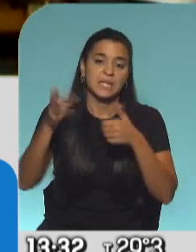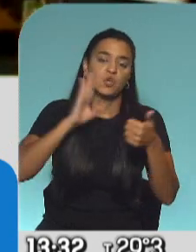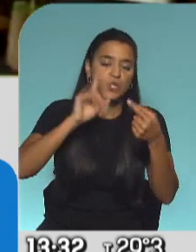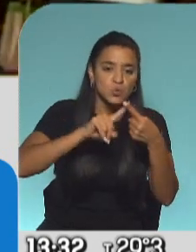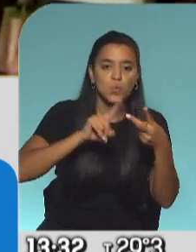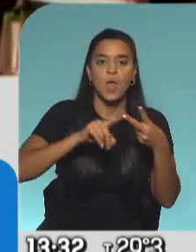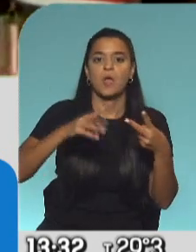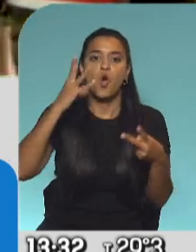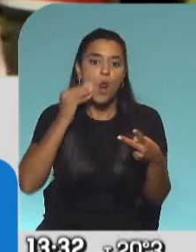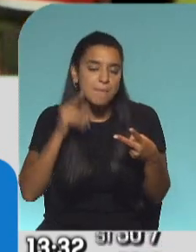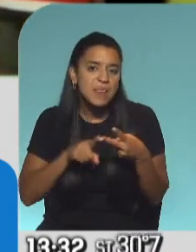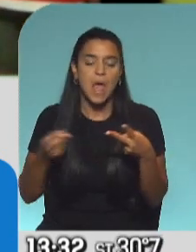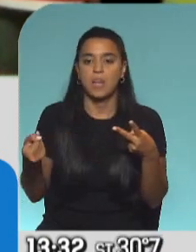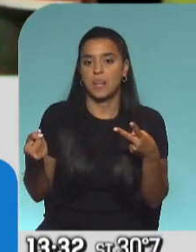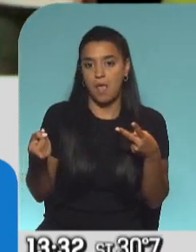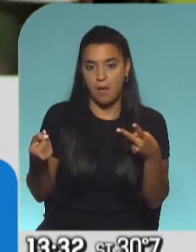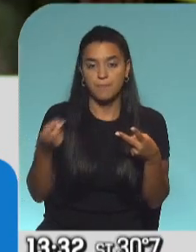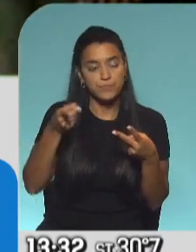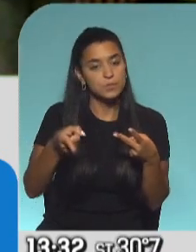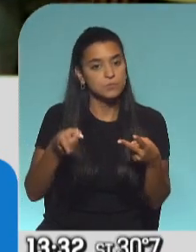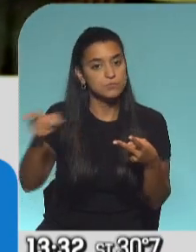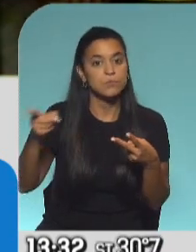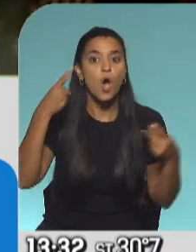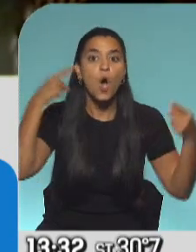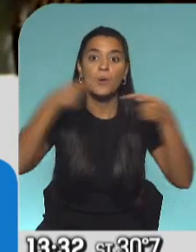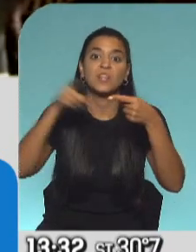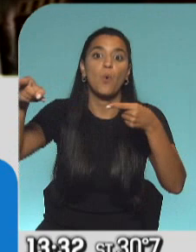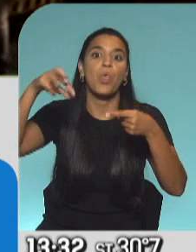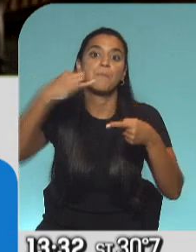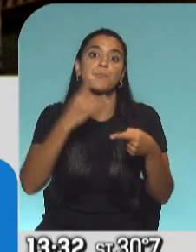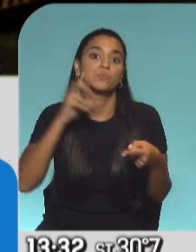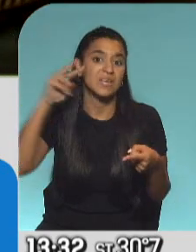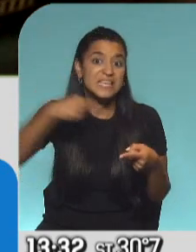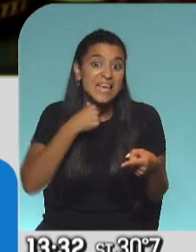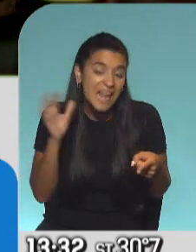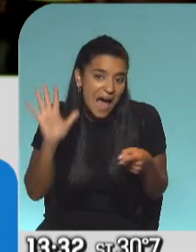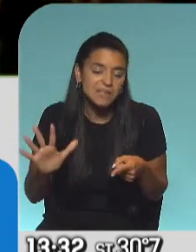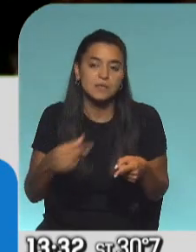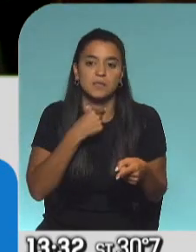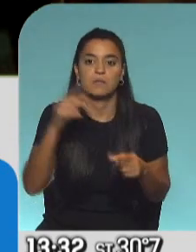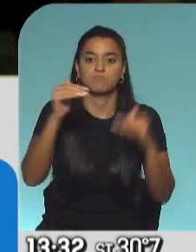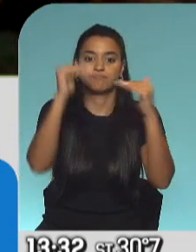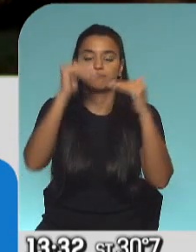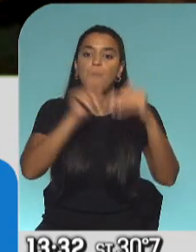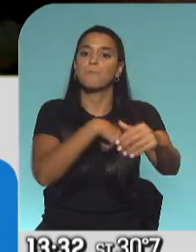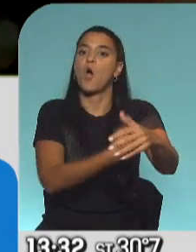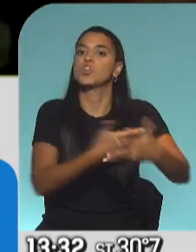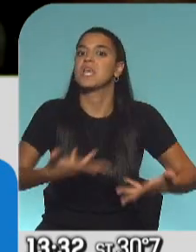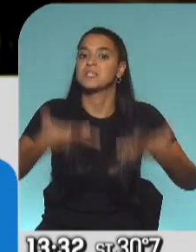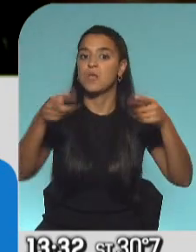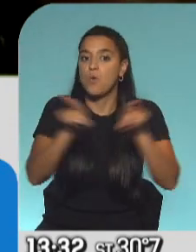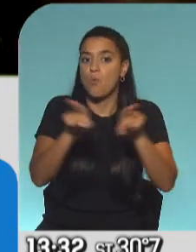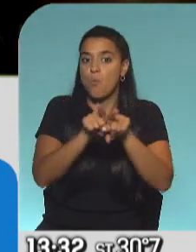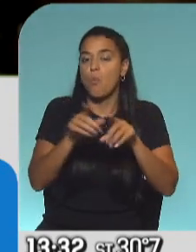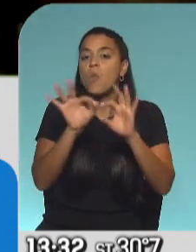Unidos, con Gran Bretaña, bueno, es una de sus aspiraciones. Putin lo que quiere es ser considerado una gran potencia como era la